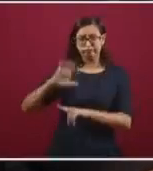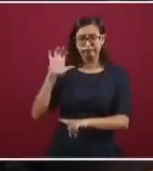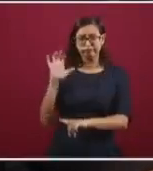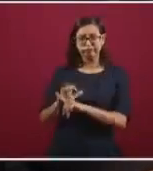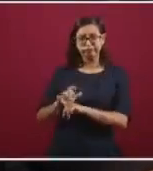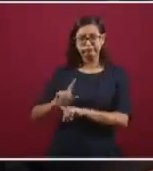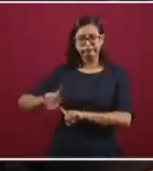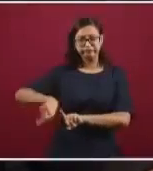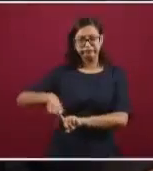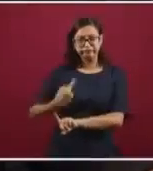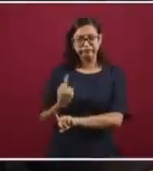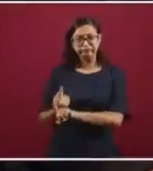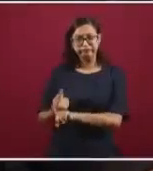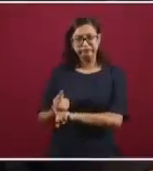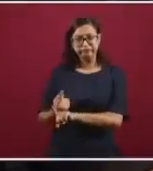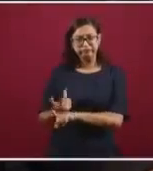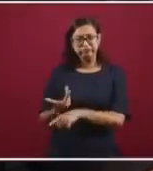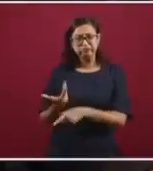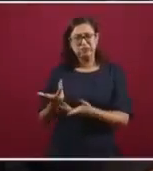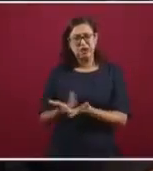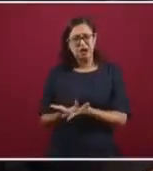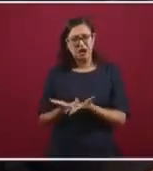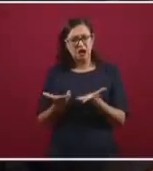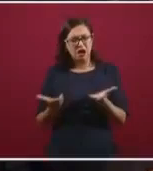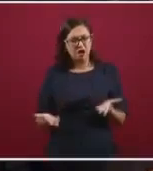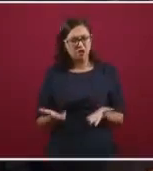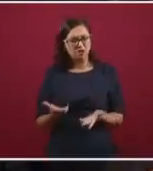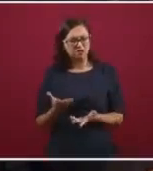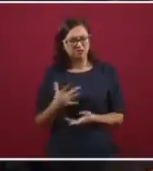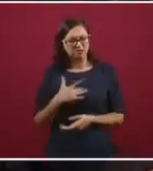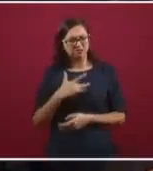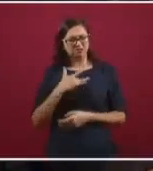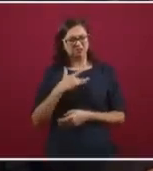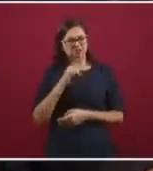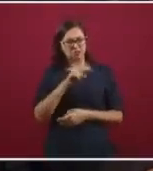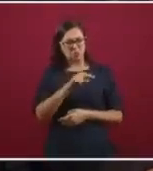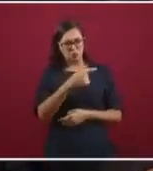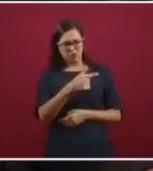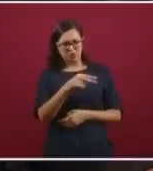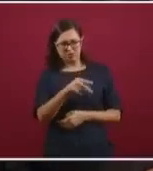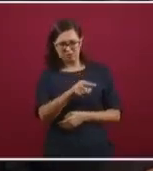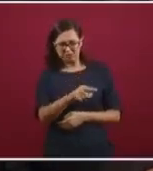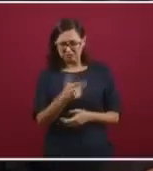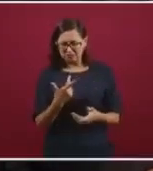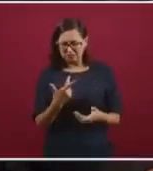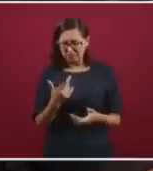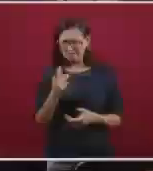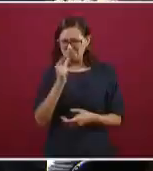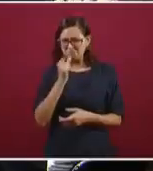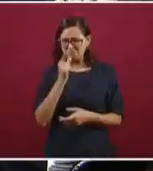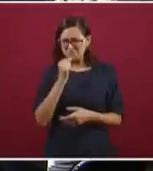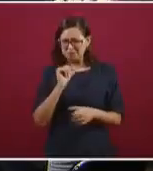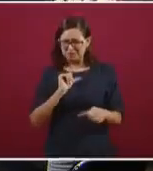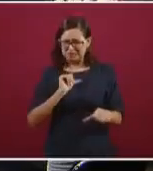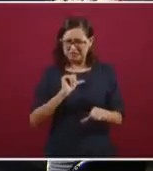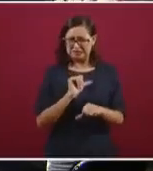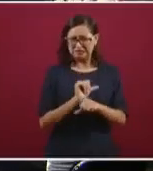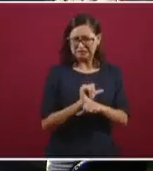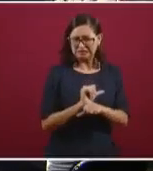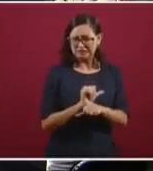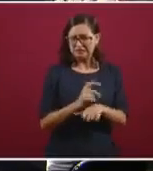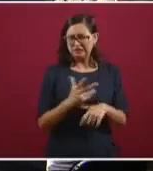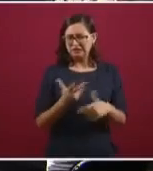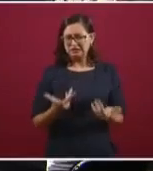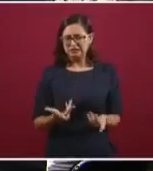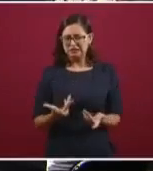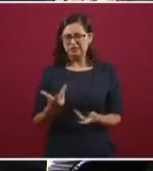no pase esto con elementos de la Guardia Nacional? México ocupa el primer lugar en feminicidios desde